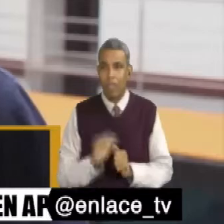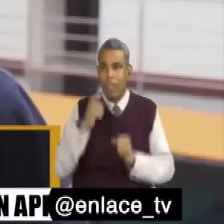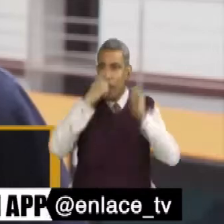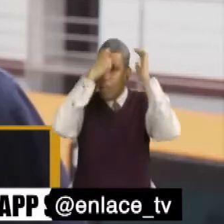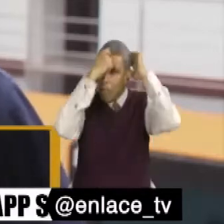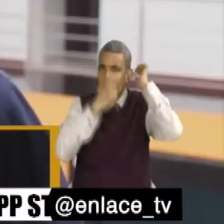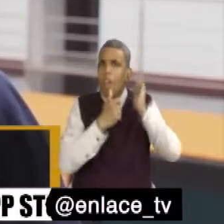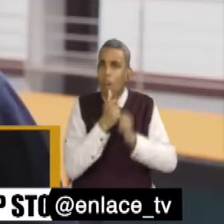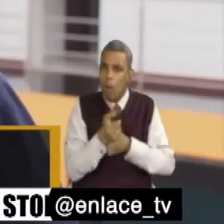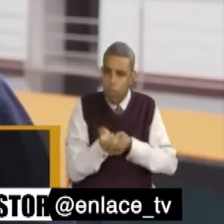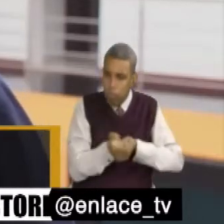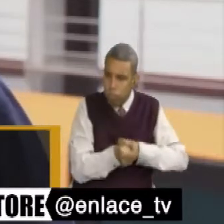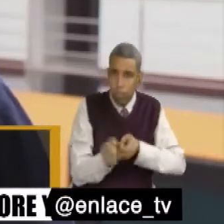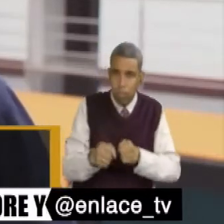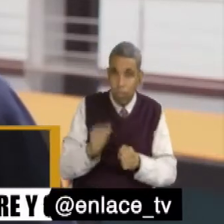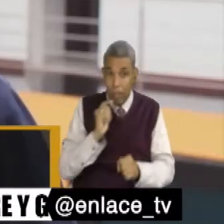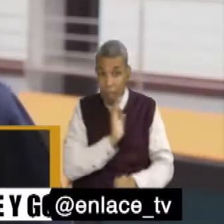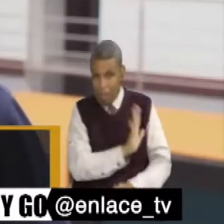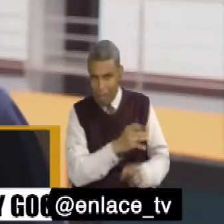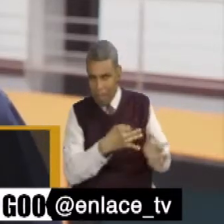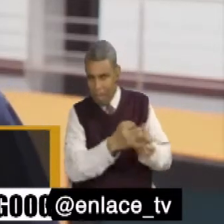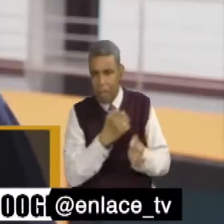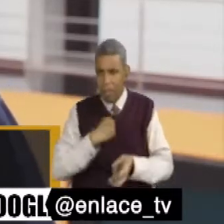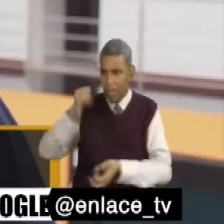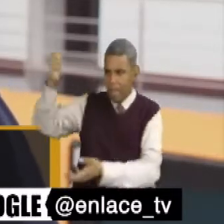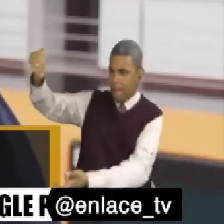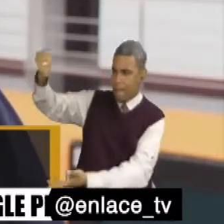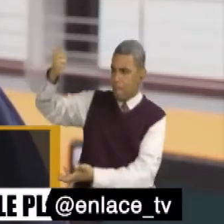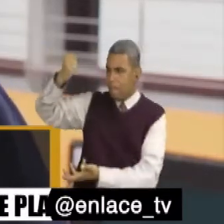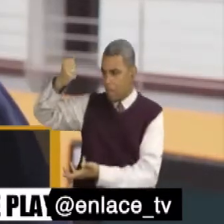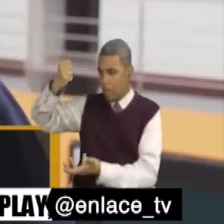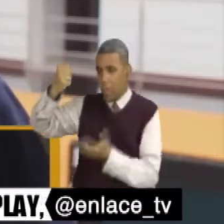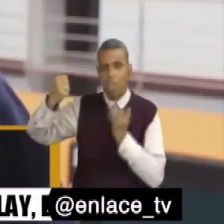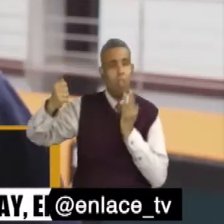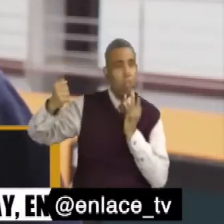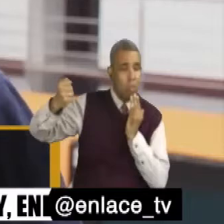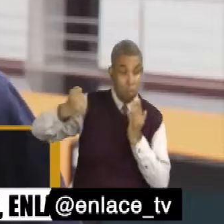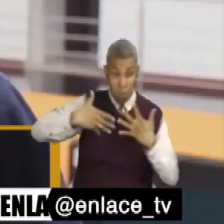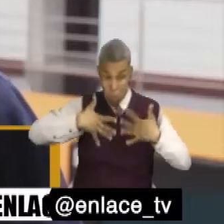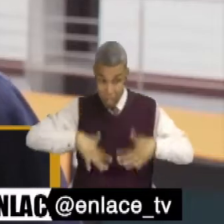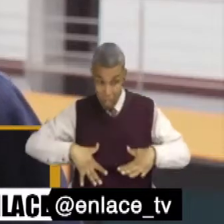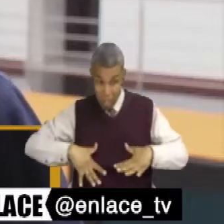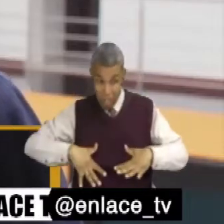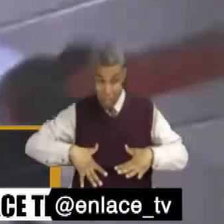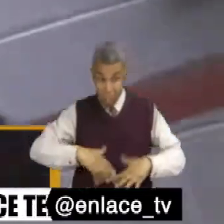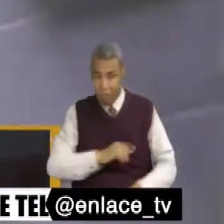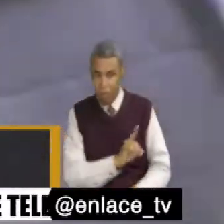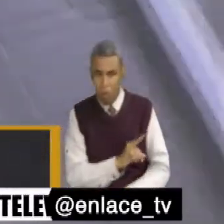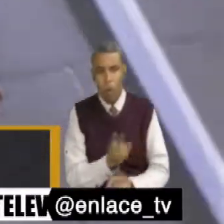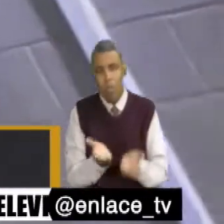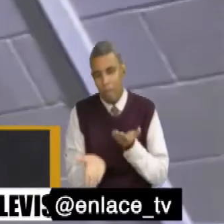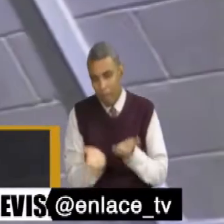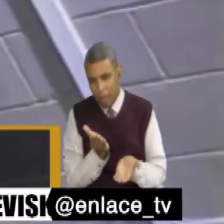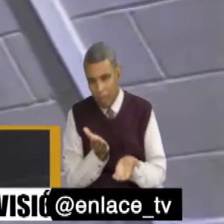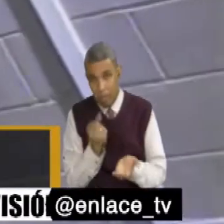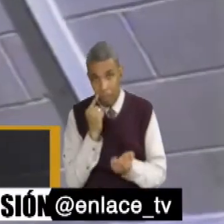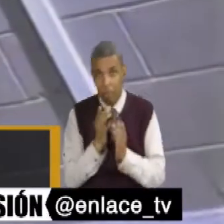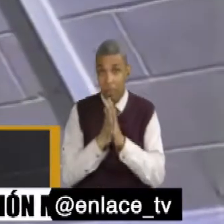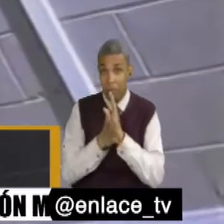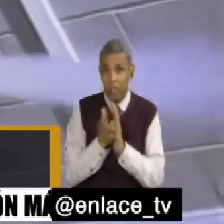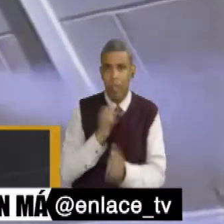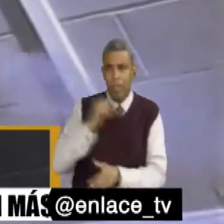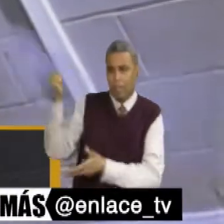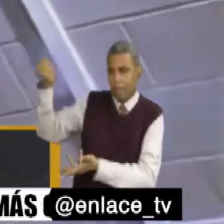manejo de extintores, saber qué tipo de extintor debo usar dependiendo del tipo de incendio. Los extintores pueden